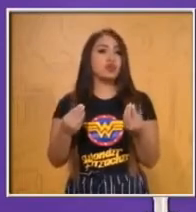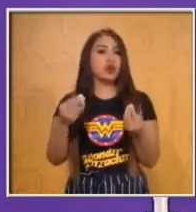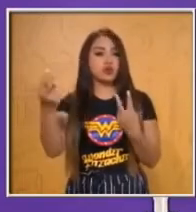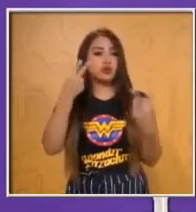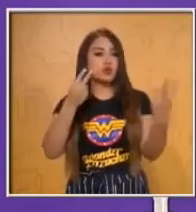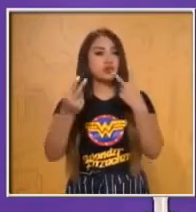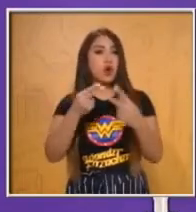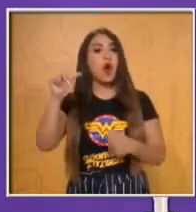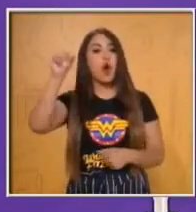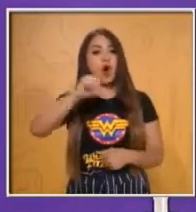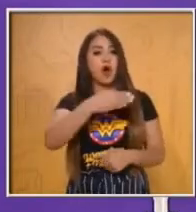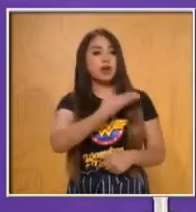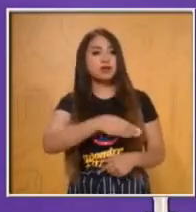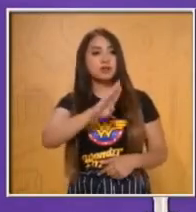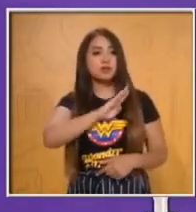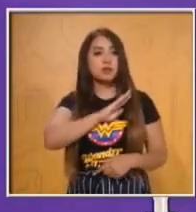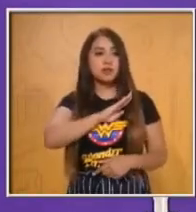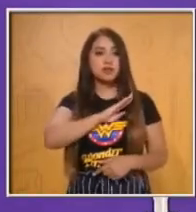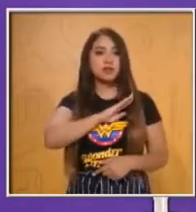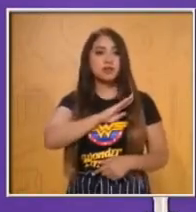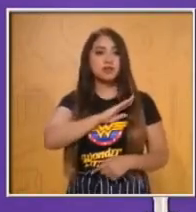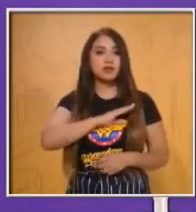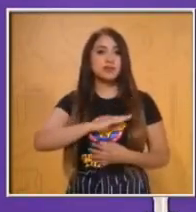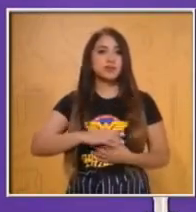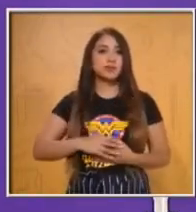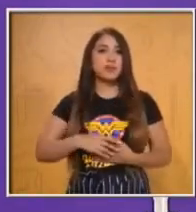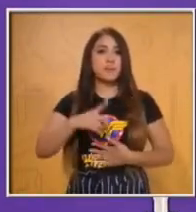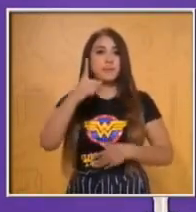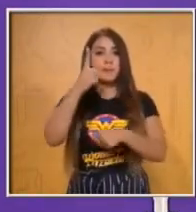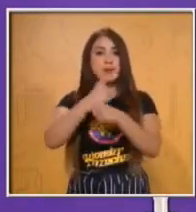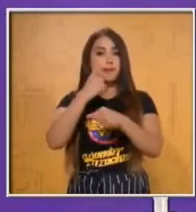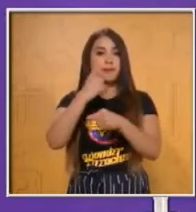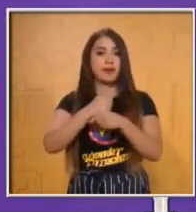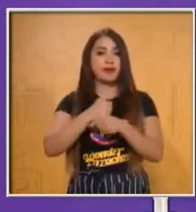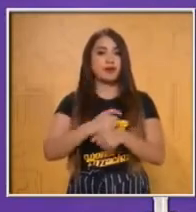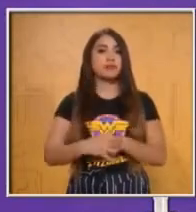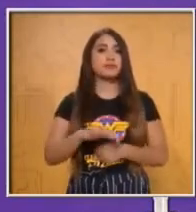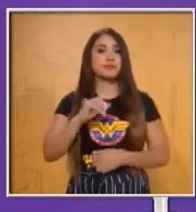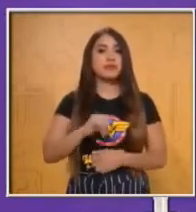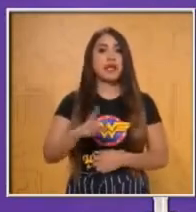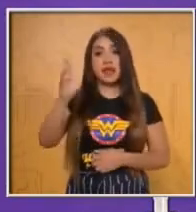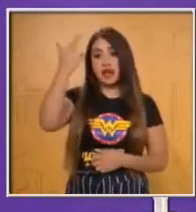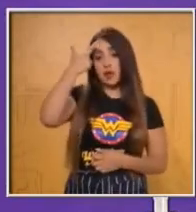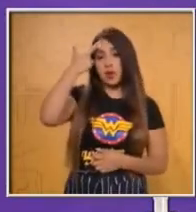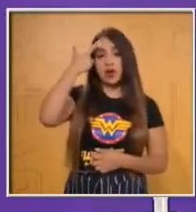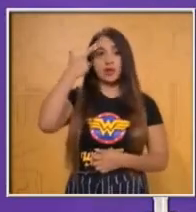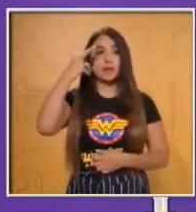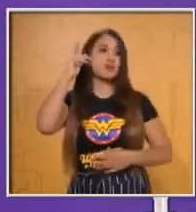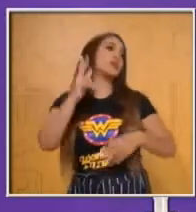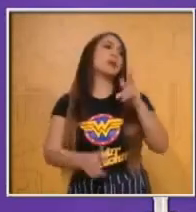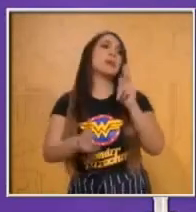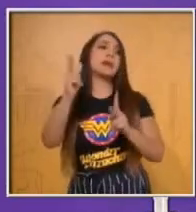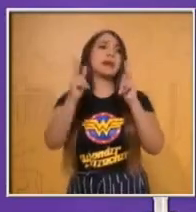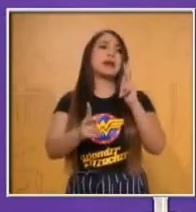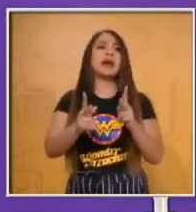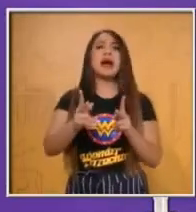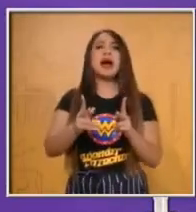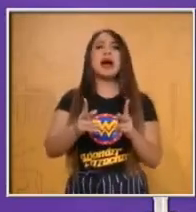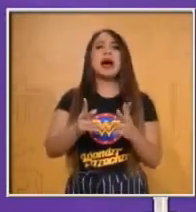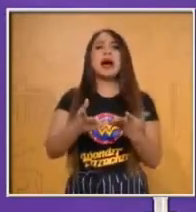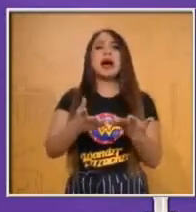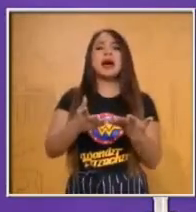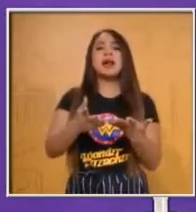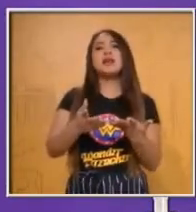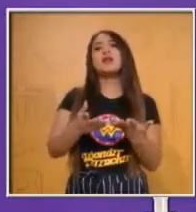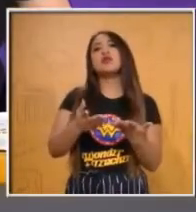acerca de lengua materna, en esta ocasión primer grado. Recuerden, vamos a hablar con lengua materna primer